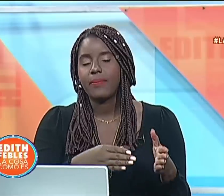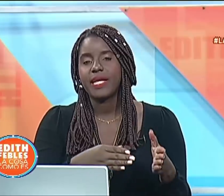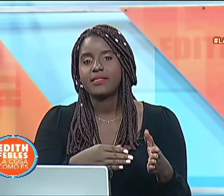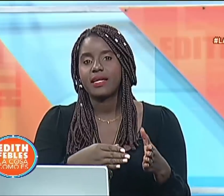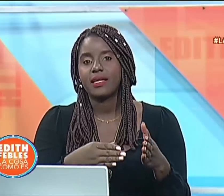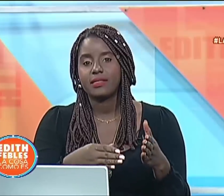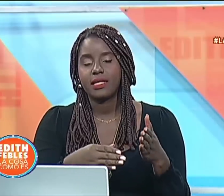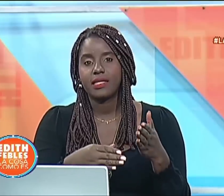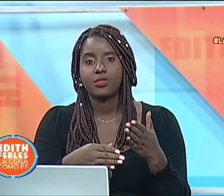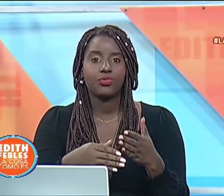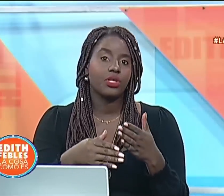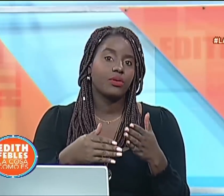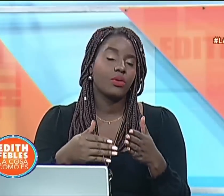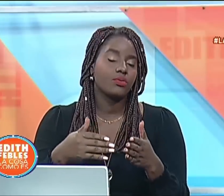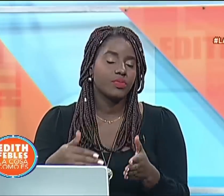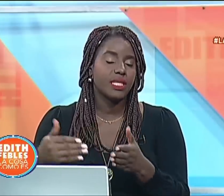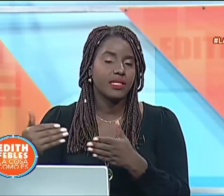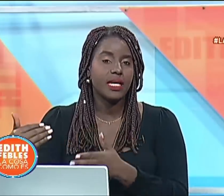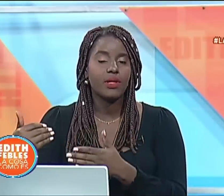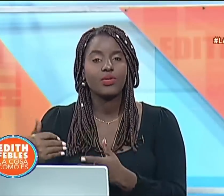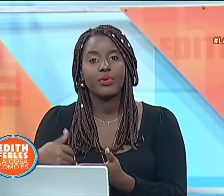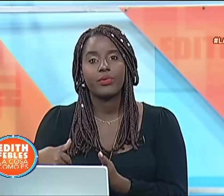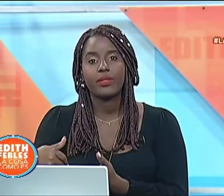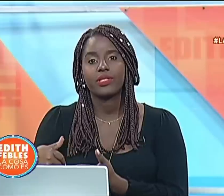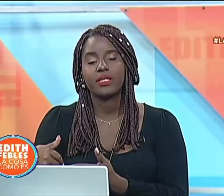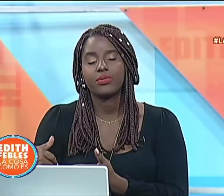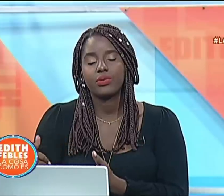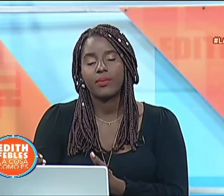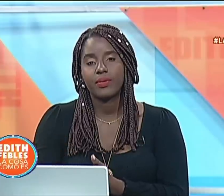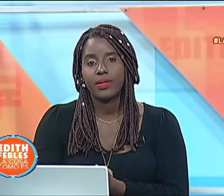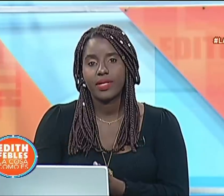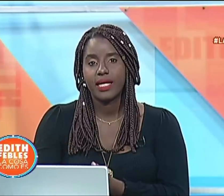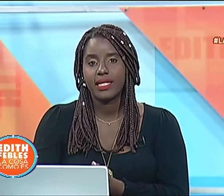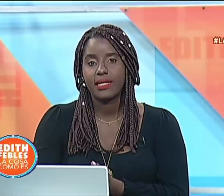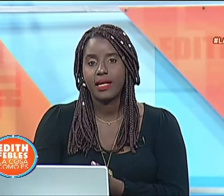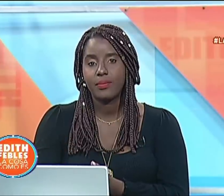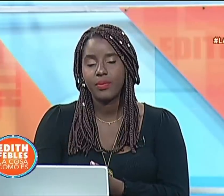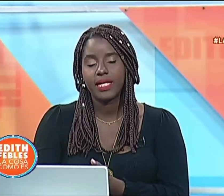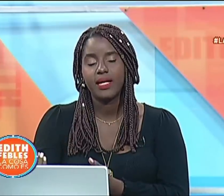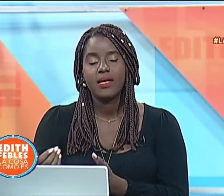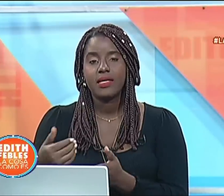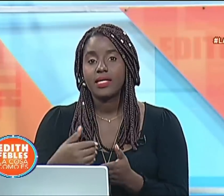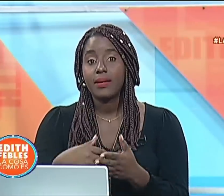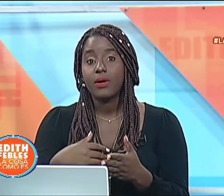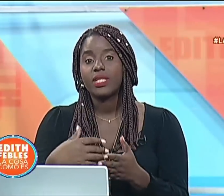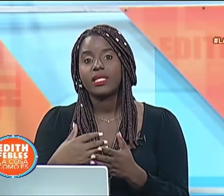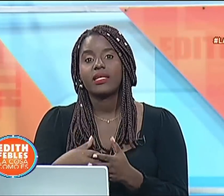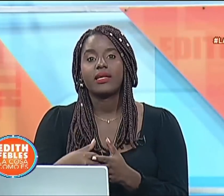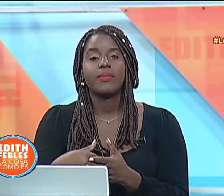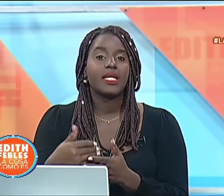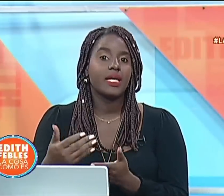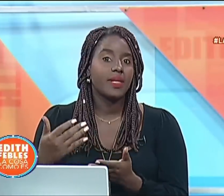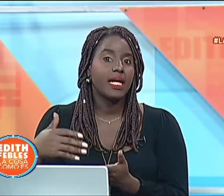en la prensa que se destituyeron o se quitaron a dos procuradores adjuntos de la Procuraduría General de la República, y ella daba cuenta